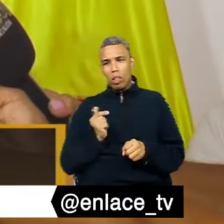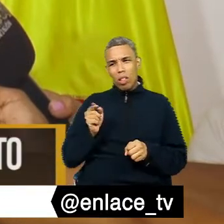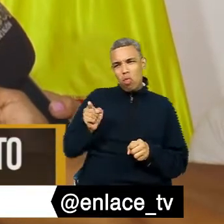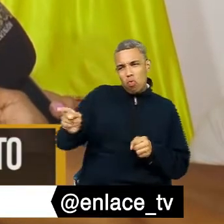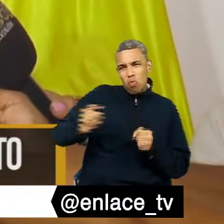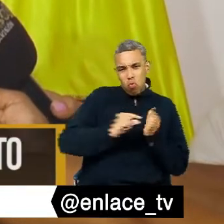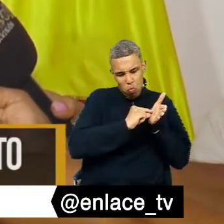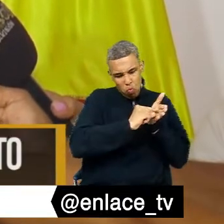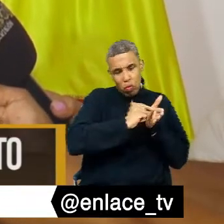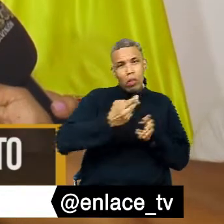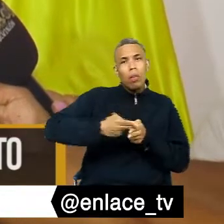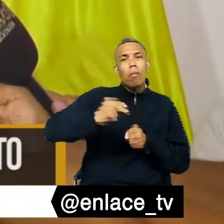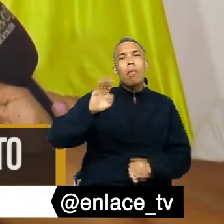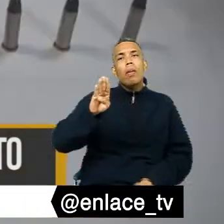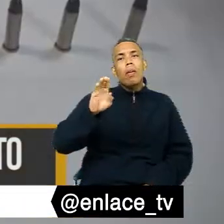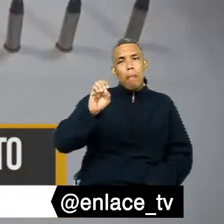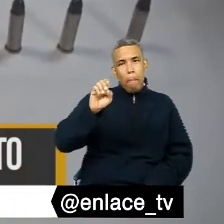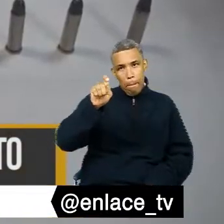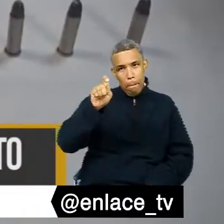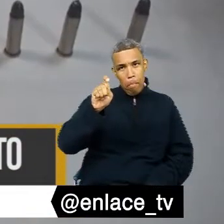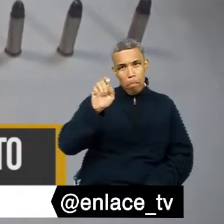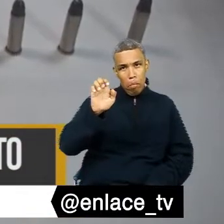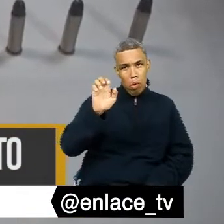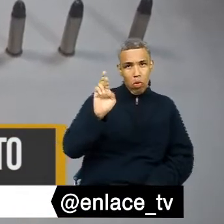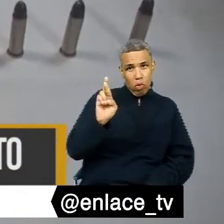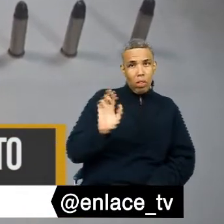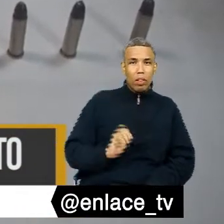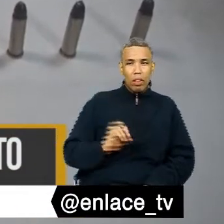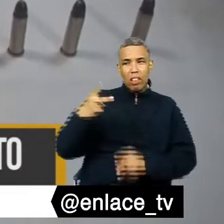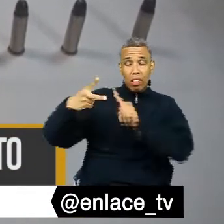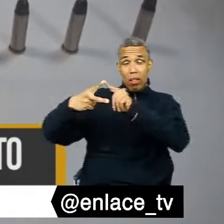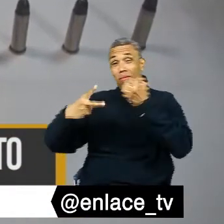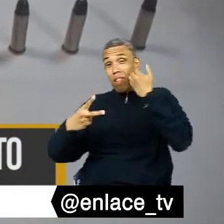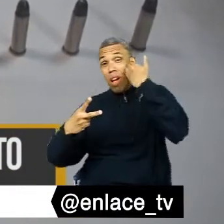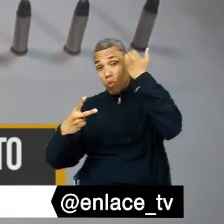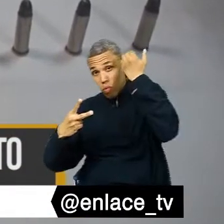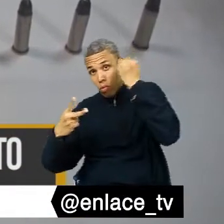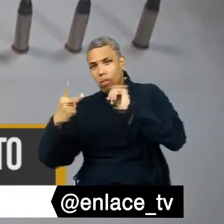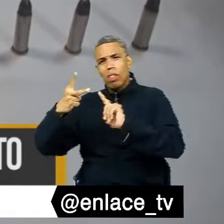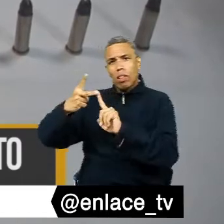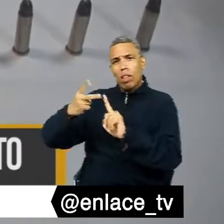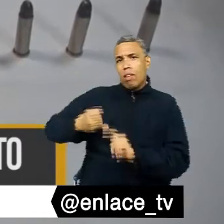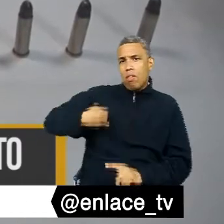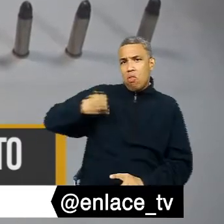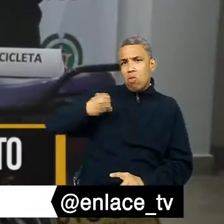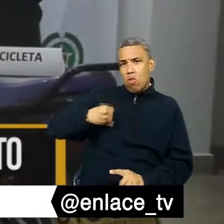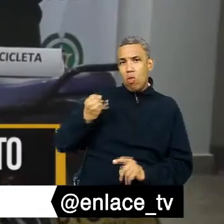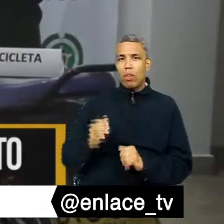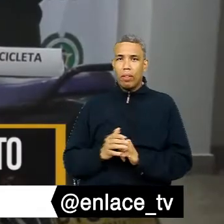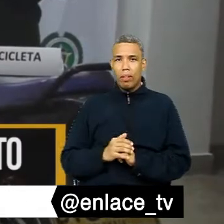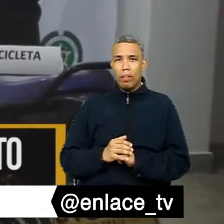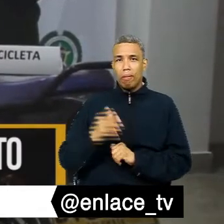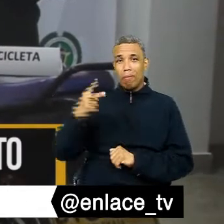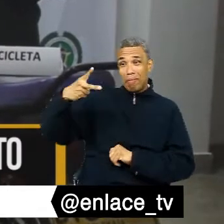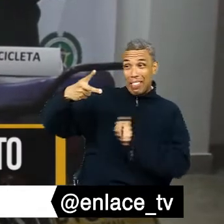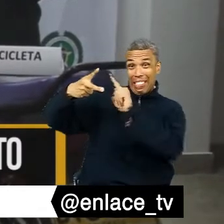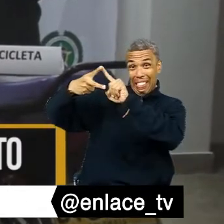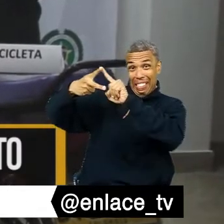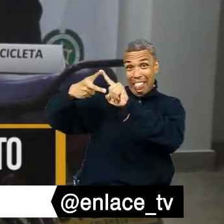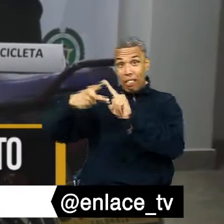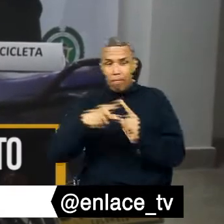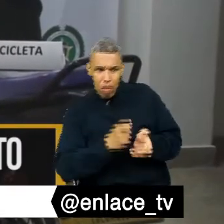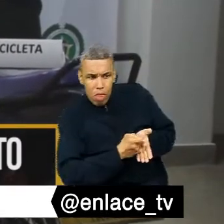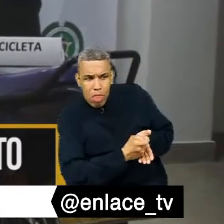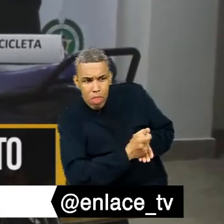y la aprehensión de un adolescente, el cual pues estaba siendo instrumentalizado por el adulto. El